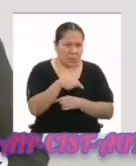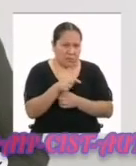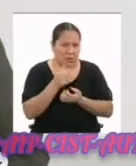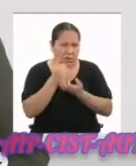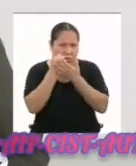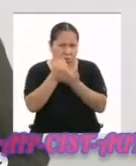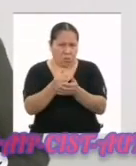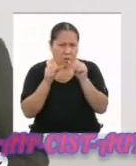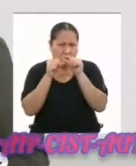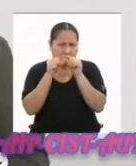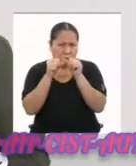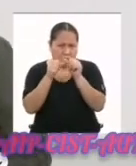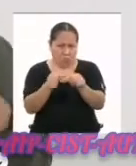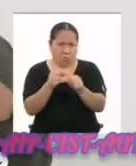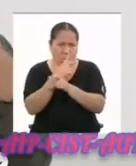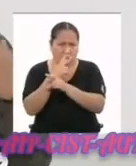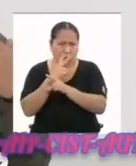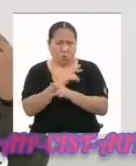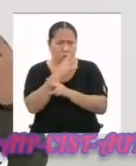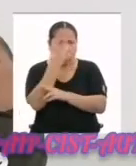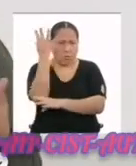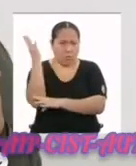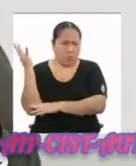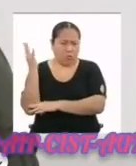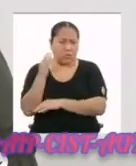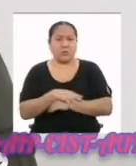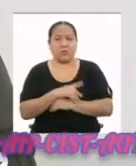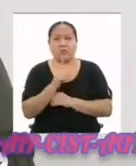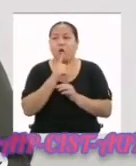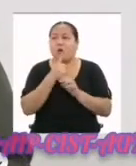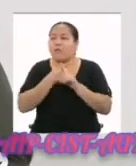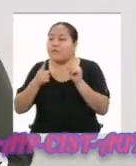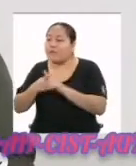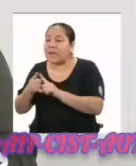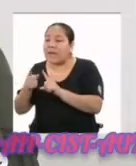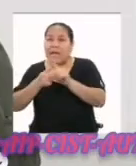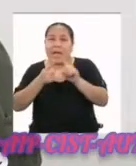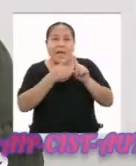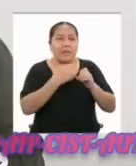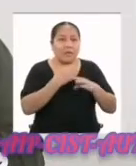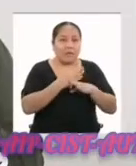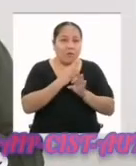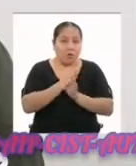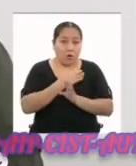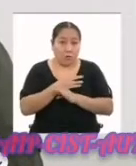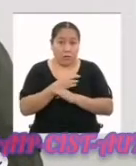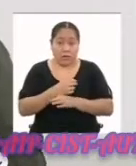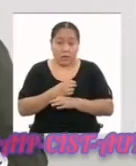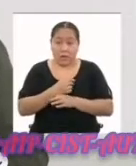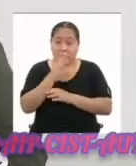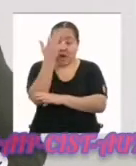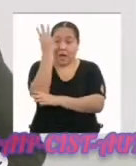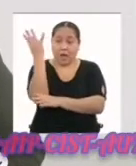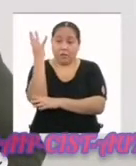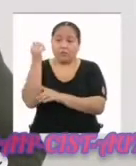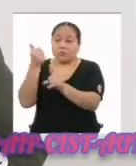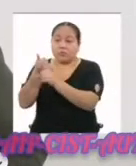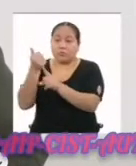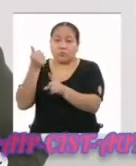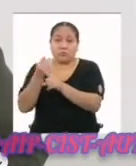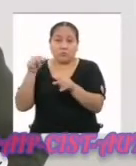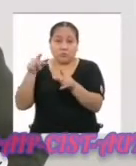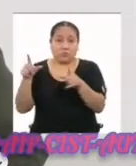nuestros bosques. Porque existen diferentes tipos de árboles que son propios del lugar, que